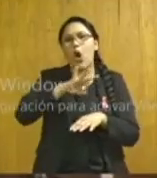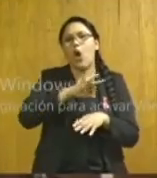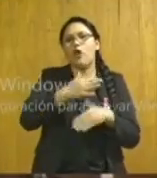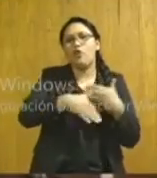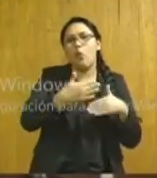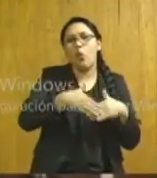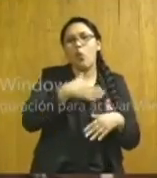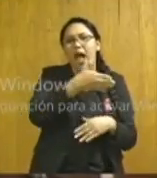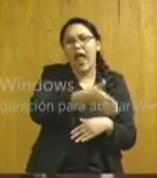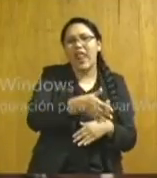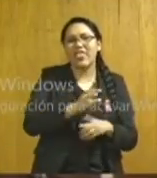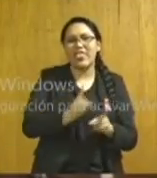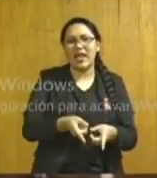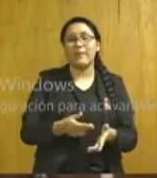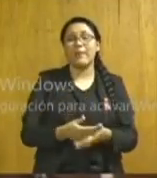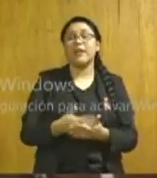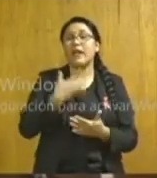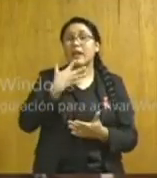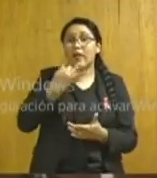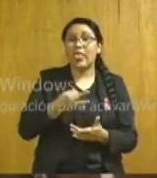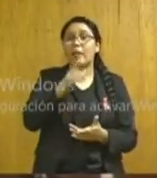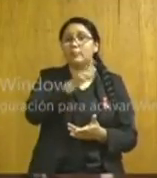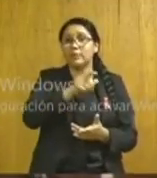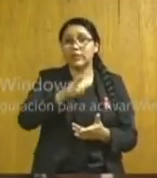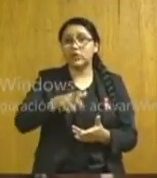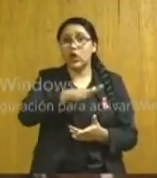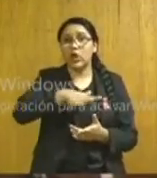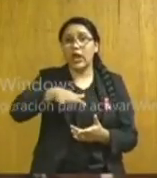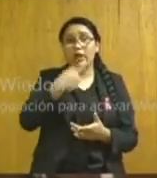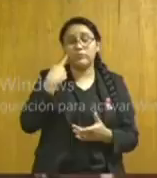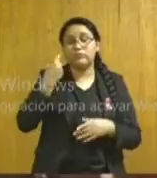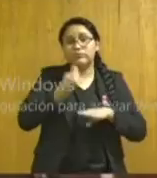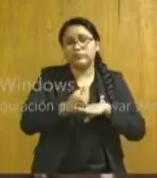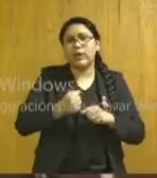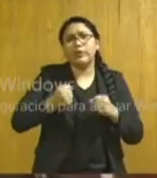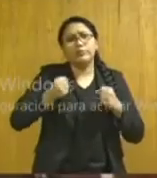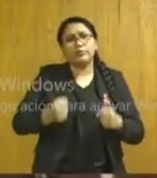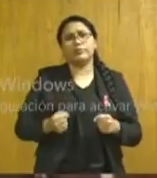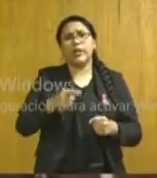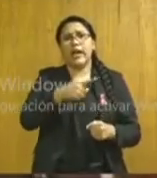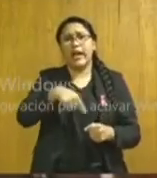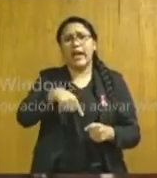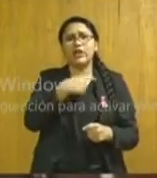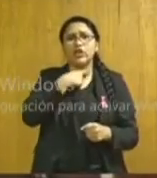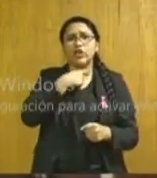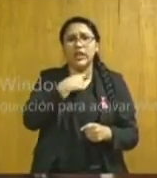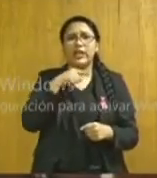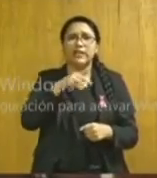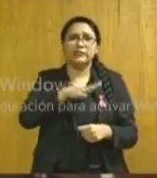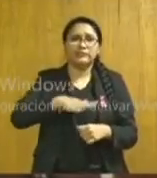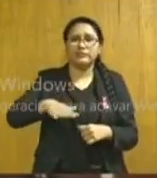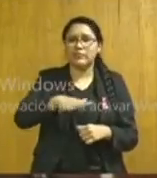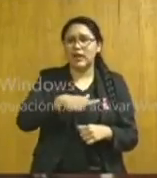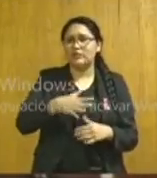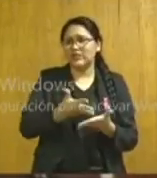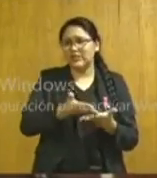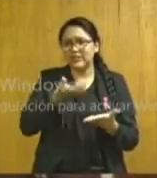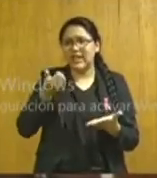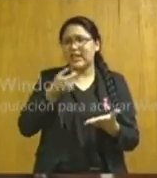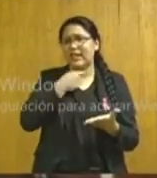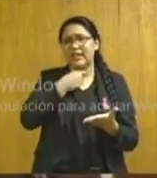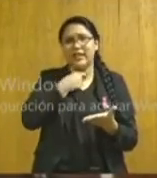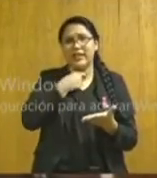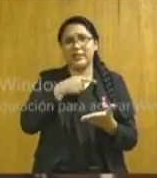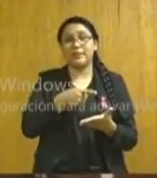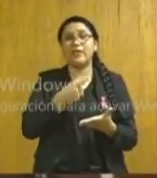Y la verdad es que los vecinos están empeñados y organizados en intentar erradicar este basural. Pero claro,